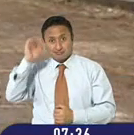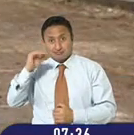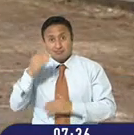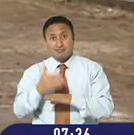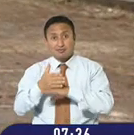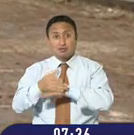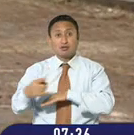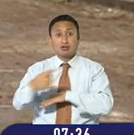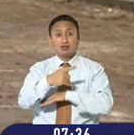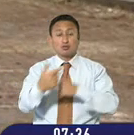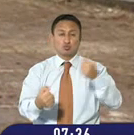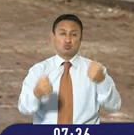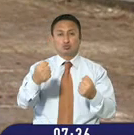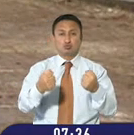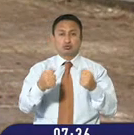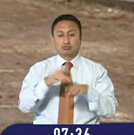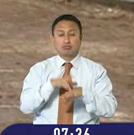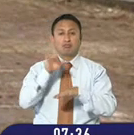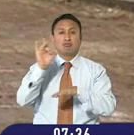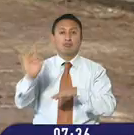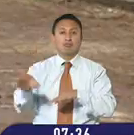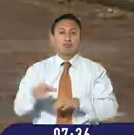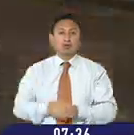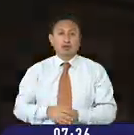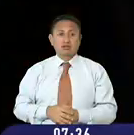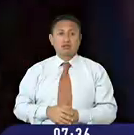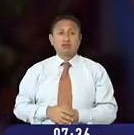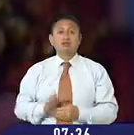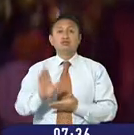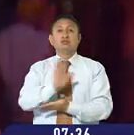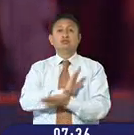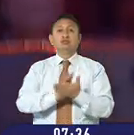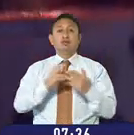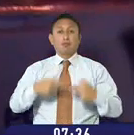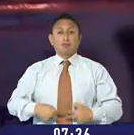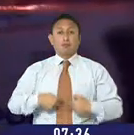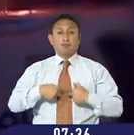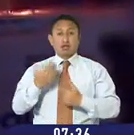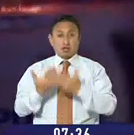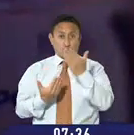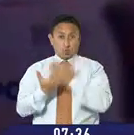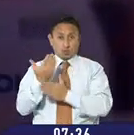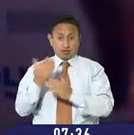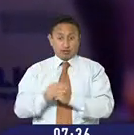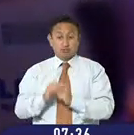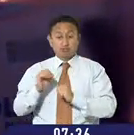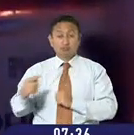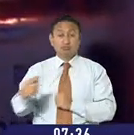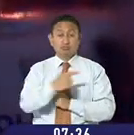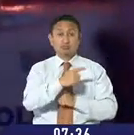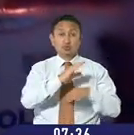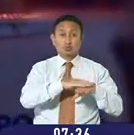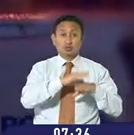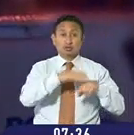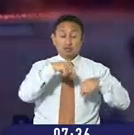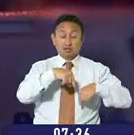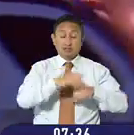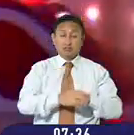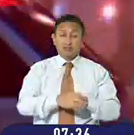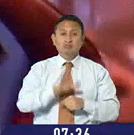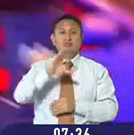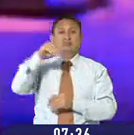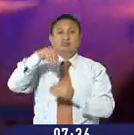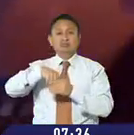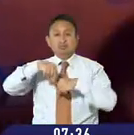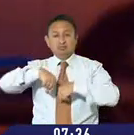esta furgoneta abandonada en la cooperativa Vida Nueva. La misma estaría relacionada a este hecho violento. En su interior se